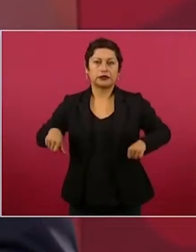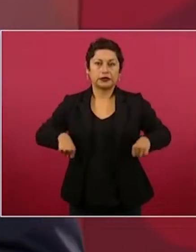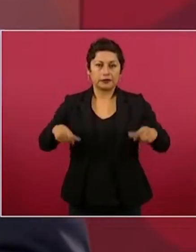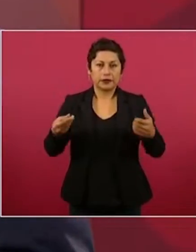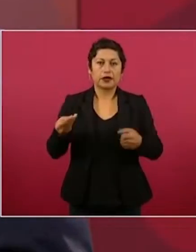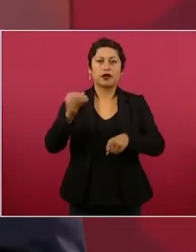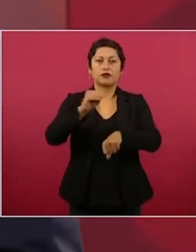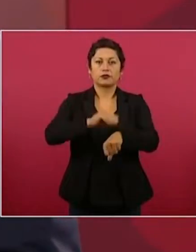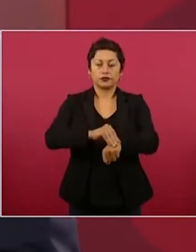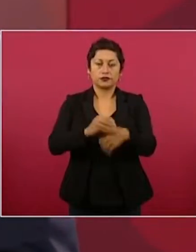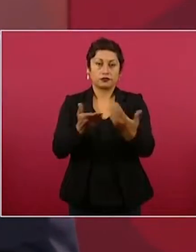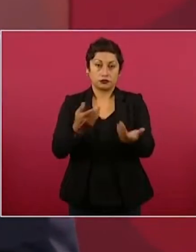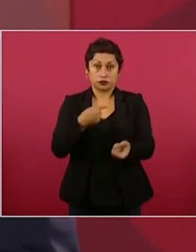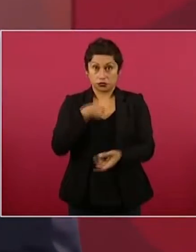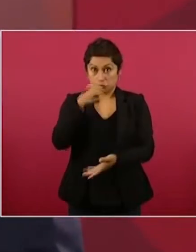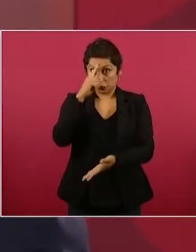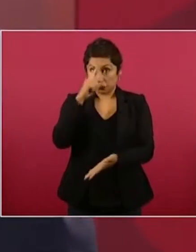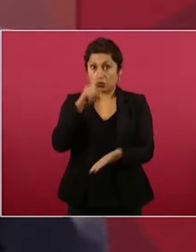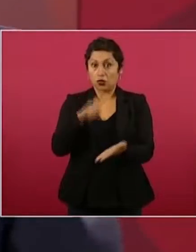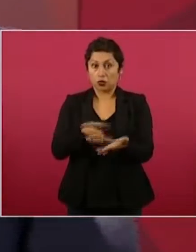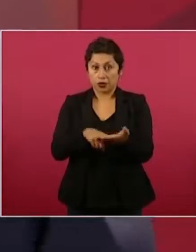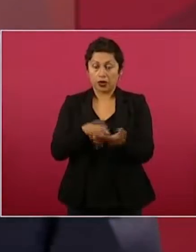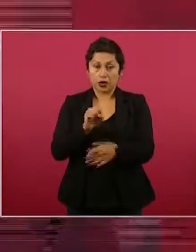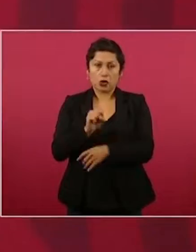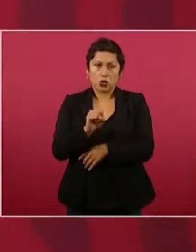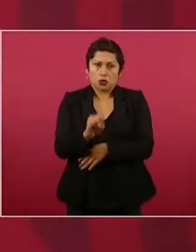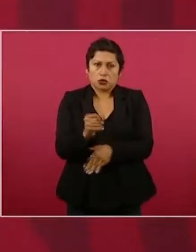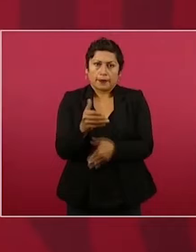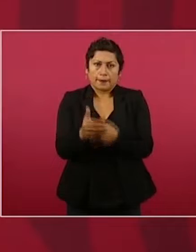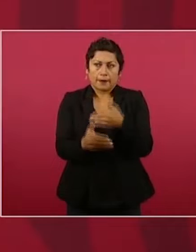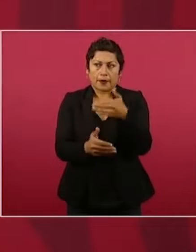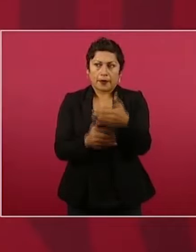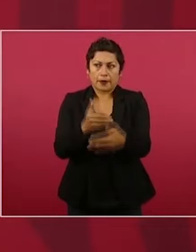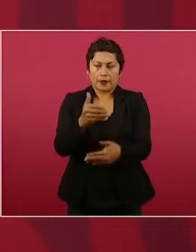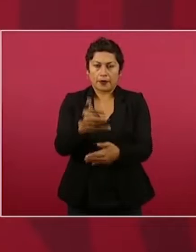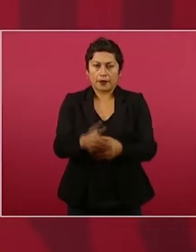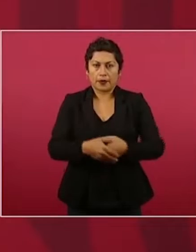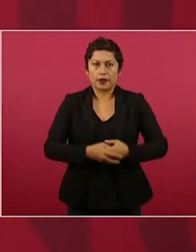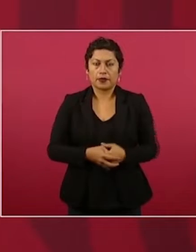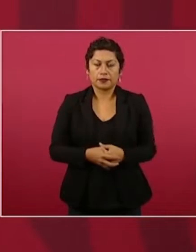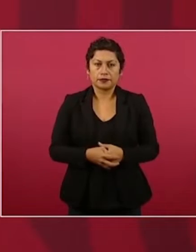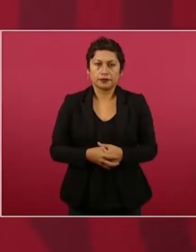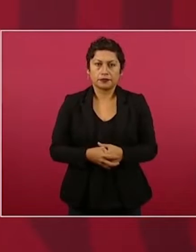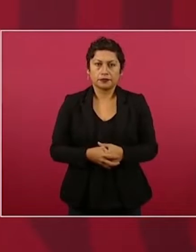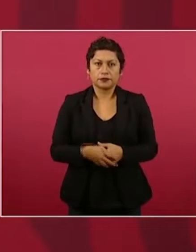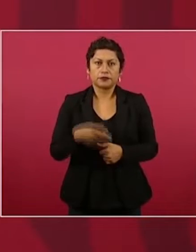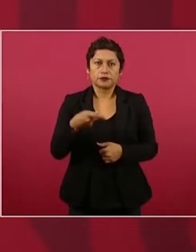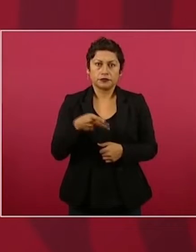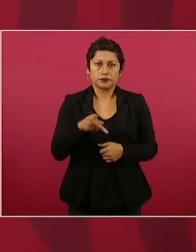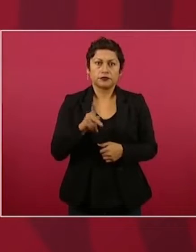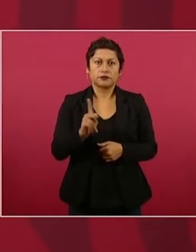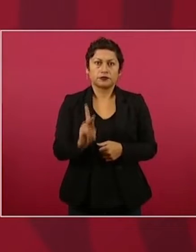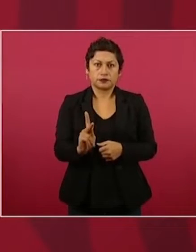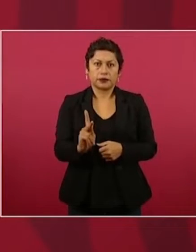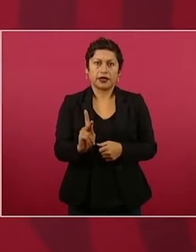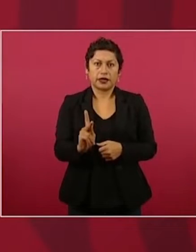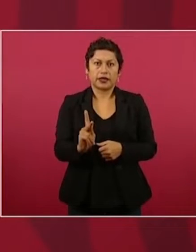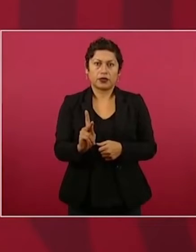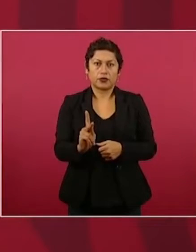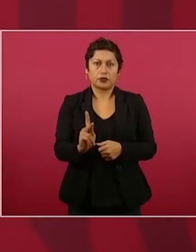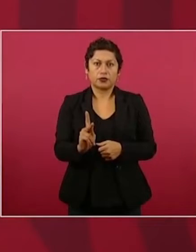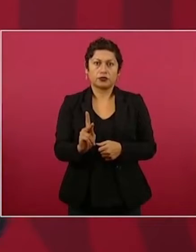yo diría que se ha avanzado, pero sigue habiendo escasez de agua